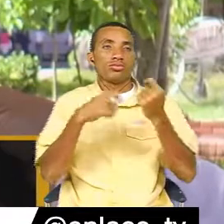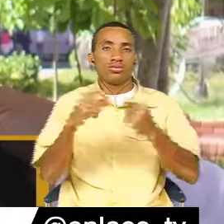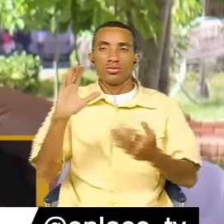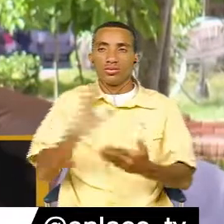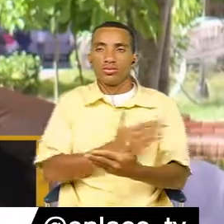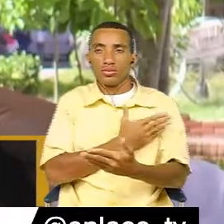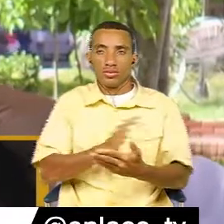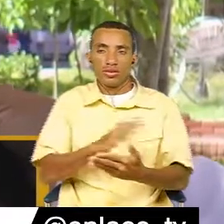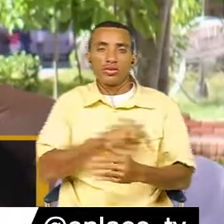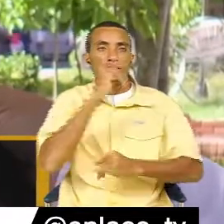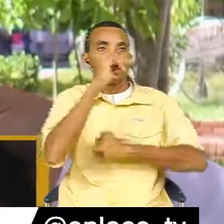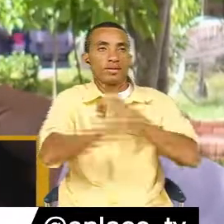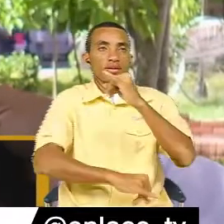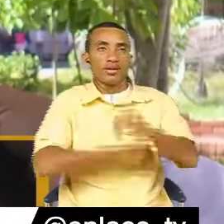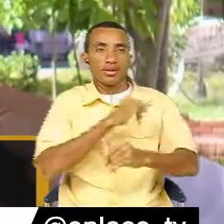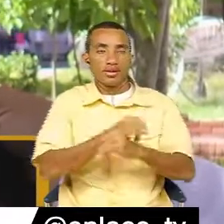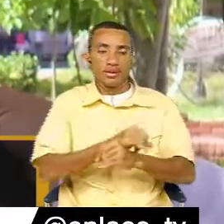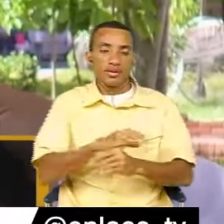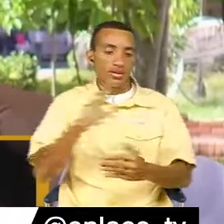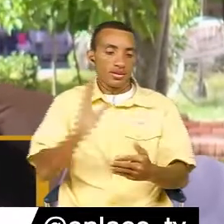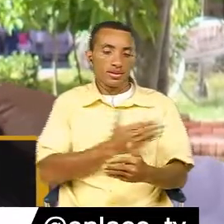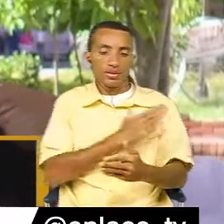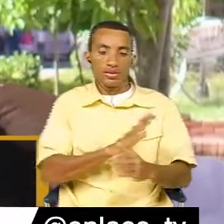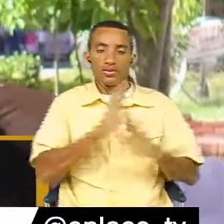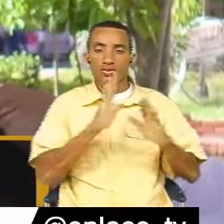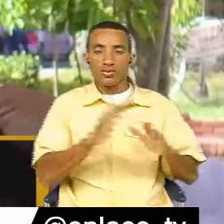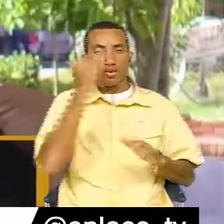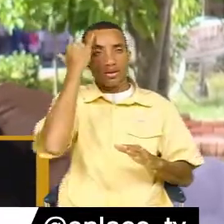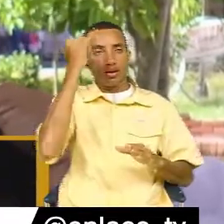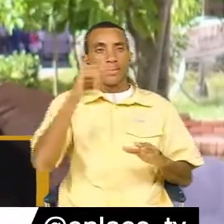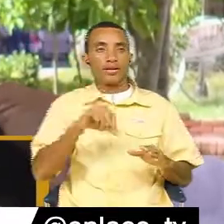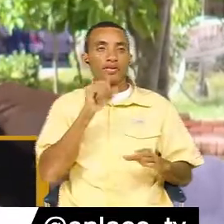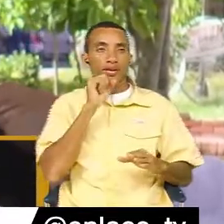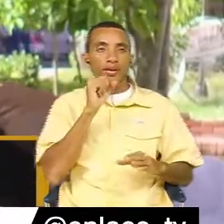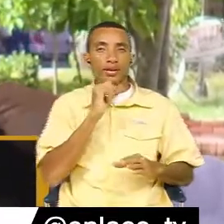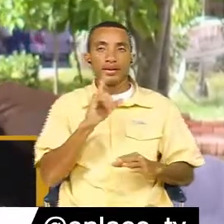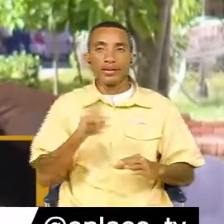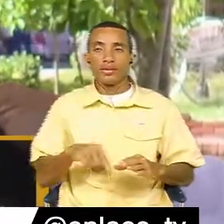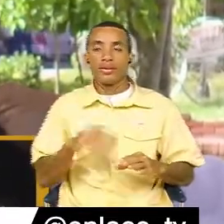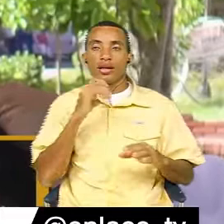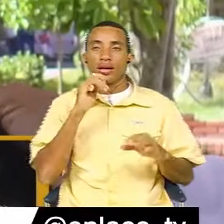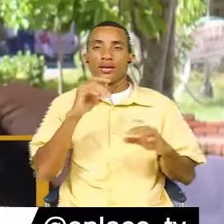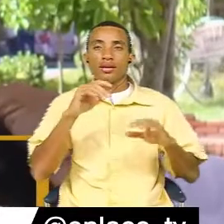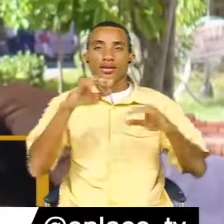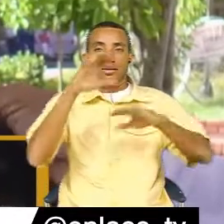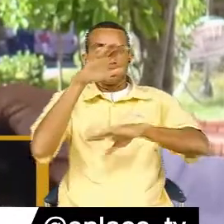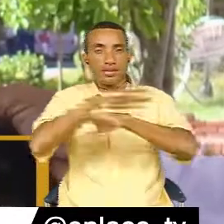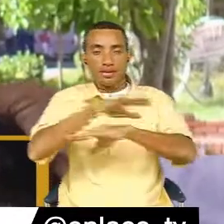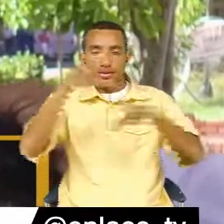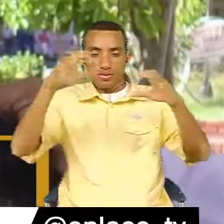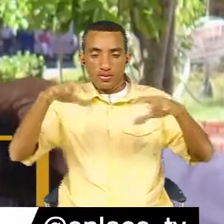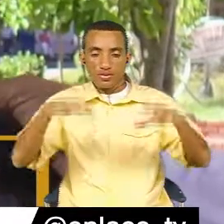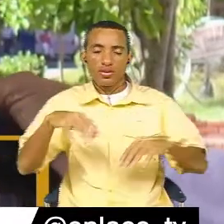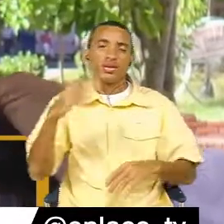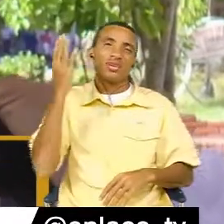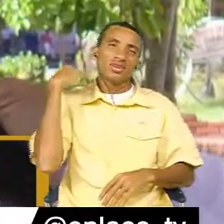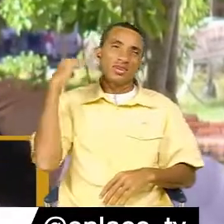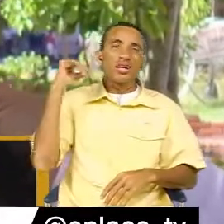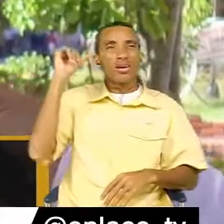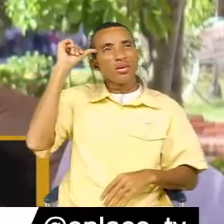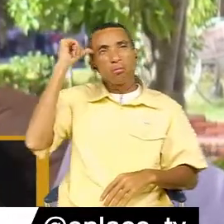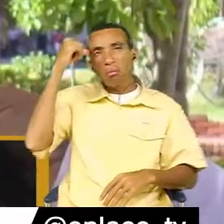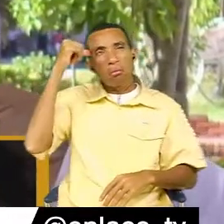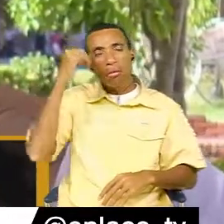hasta internacional, una canción barranqueña y la otra canción Mía Tarde Lluviosa, muy bonitas las canciones de la época, ya gente de pronto no recuerde,